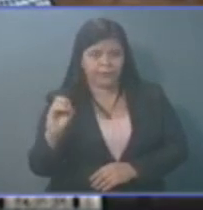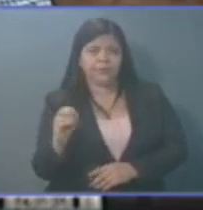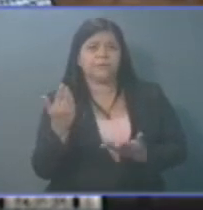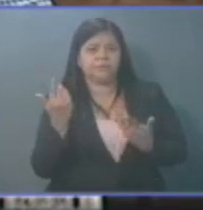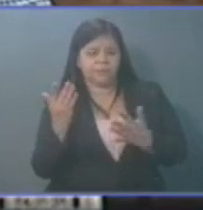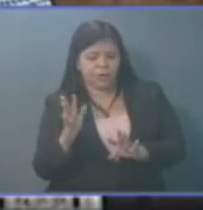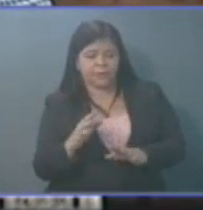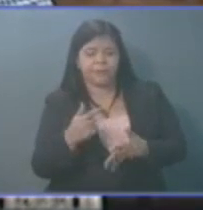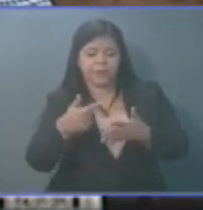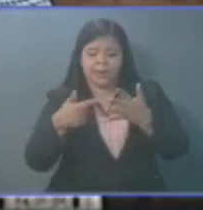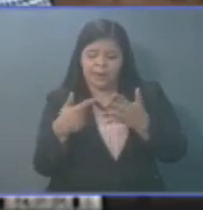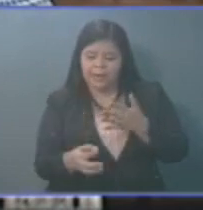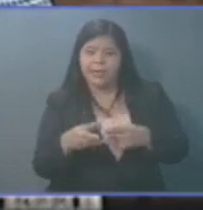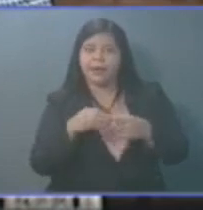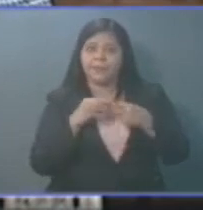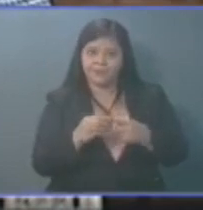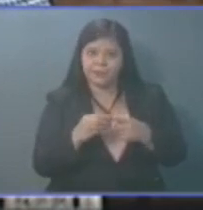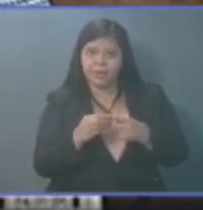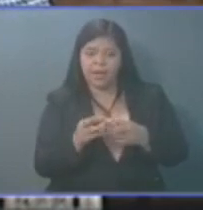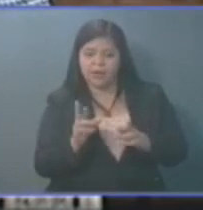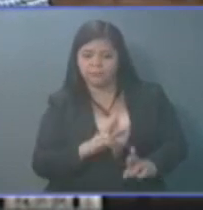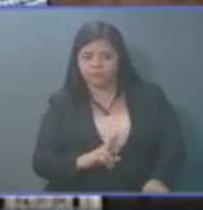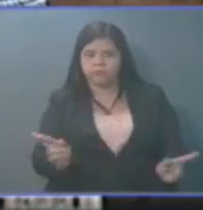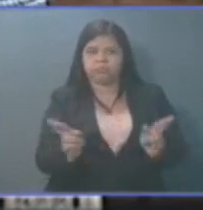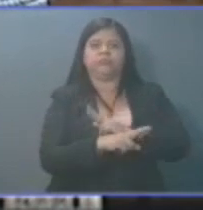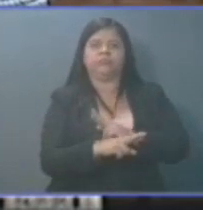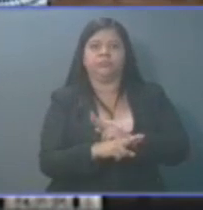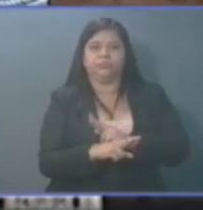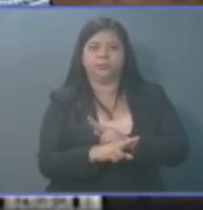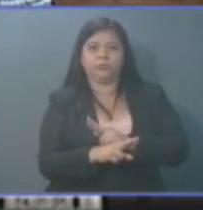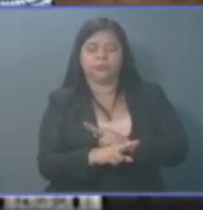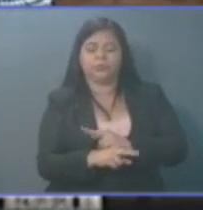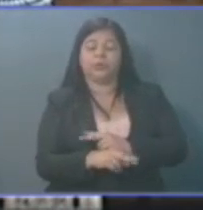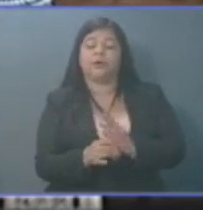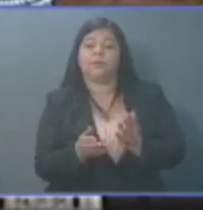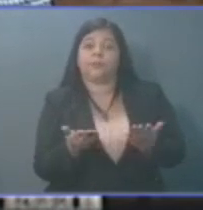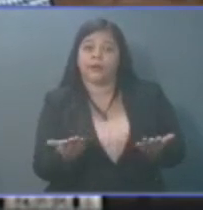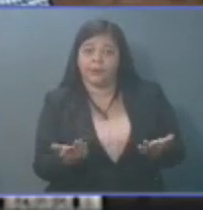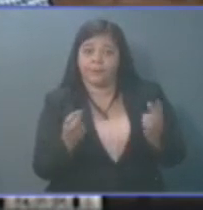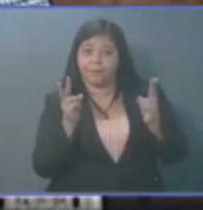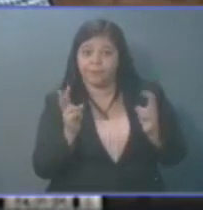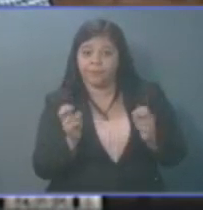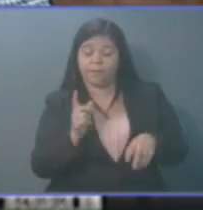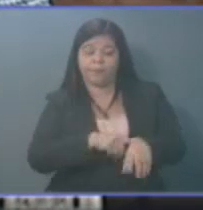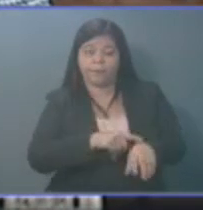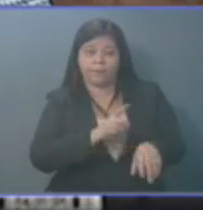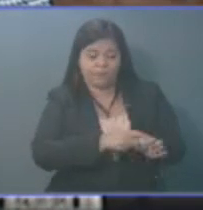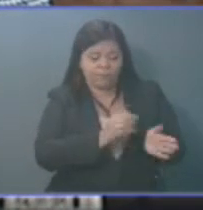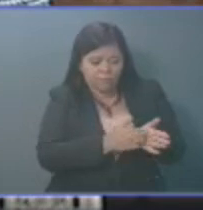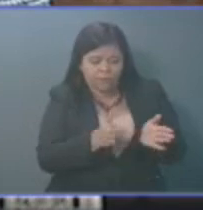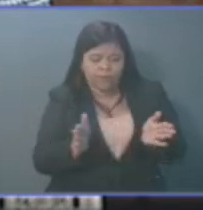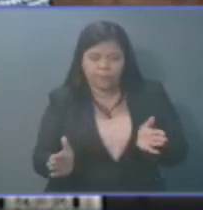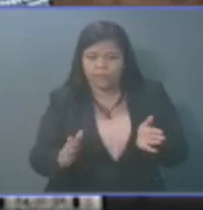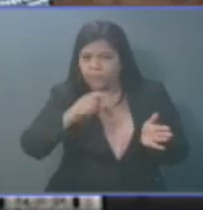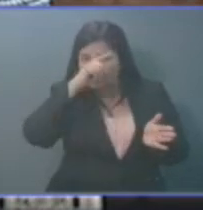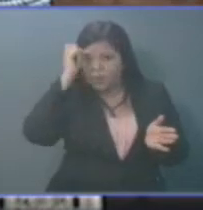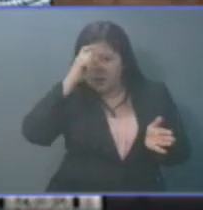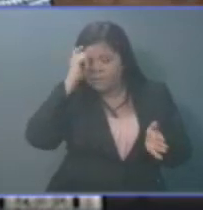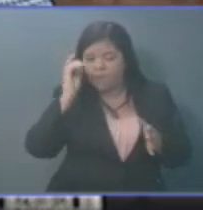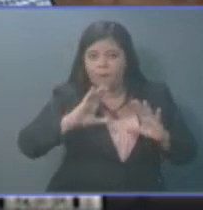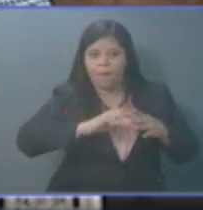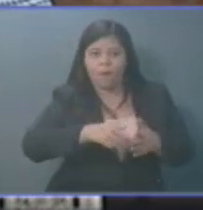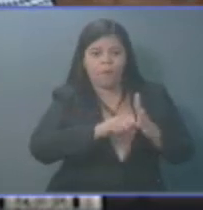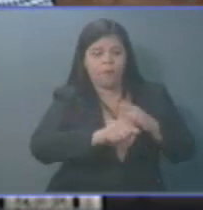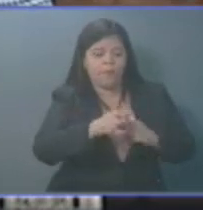reformó la ley especial antes citada en lo relativo al periodo de funciones de la Comisión